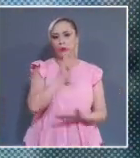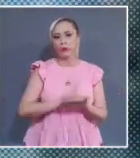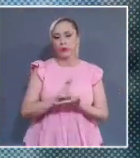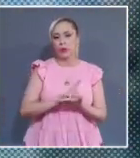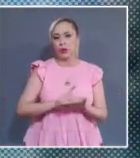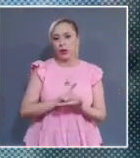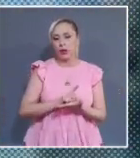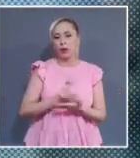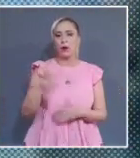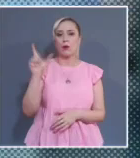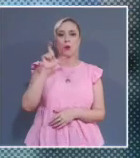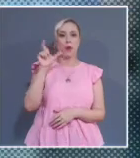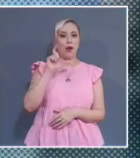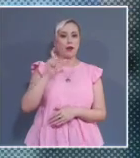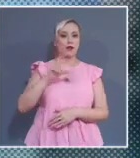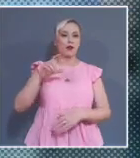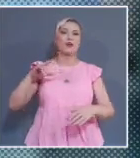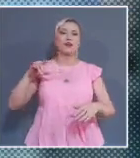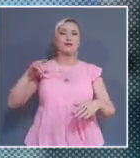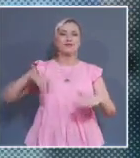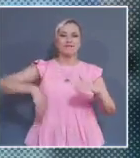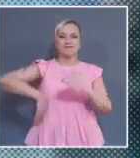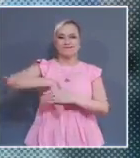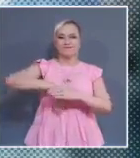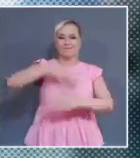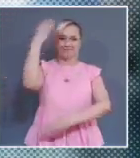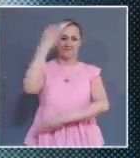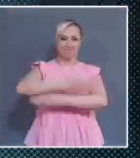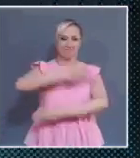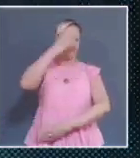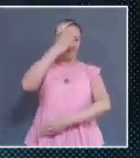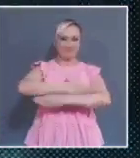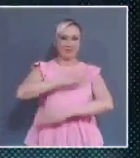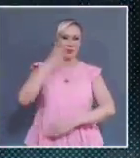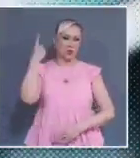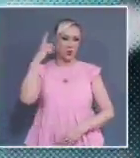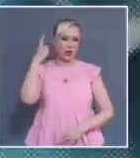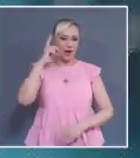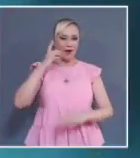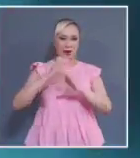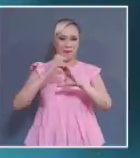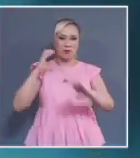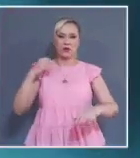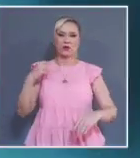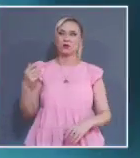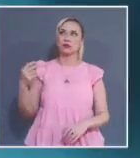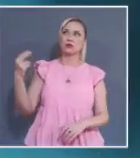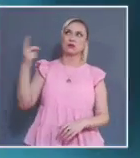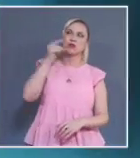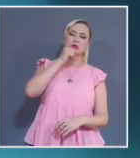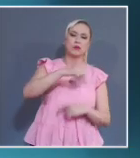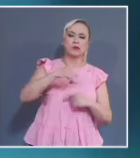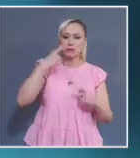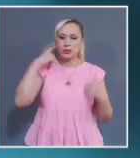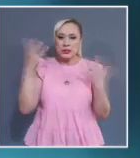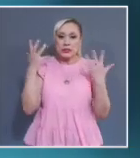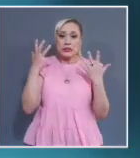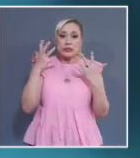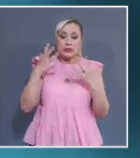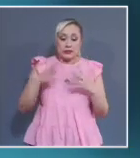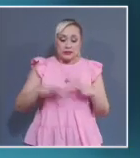la caseta de Durango ahí me lo encontraron. A mí me dijeron,